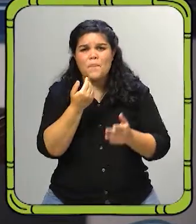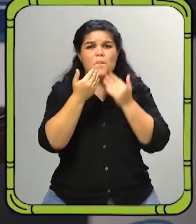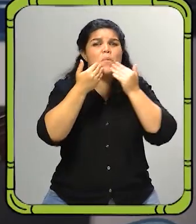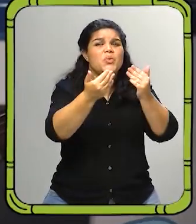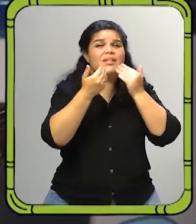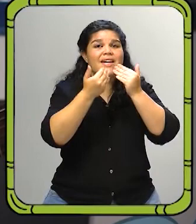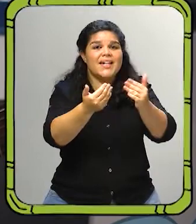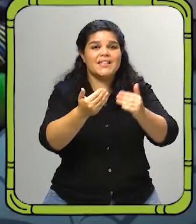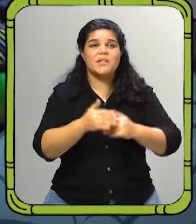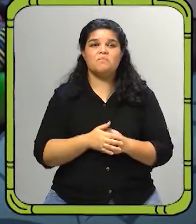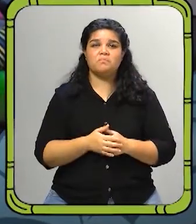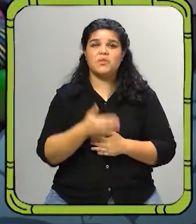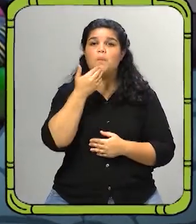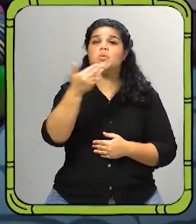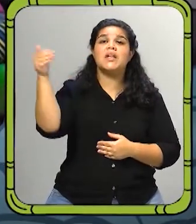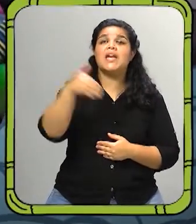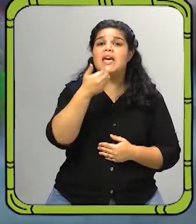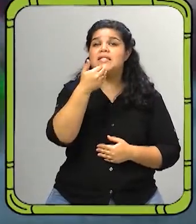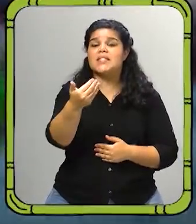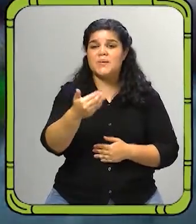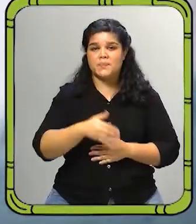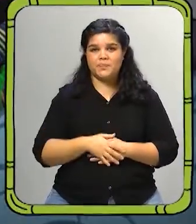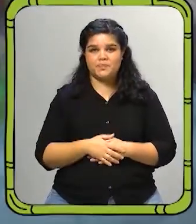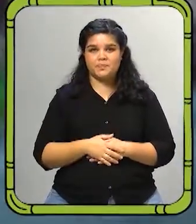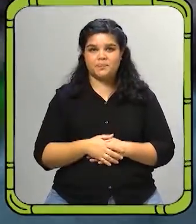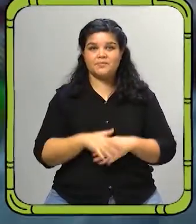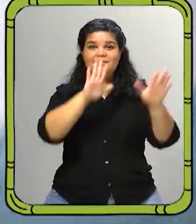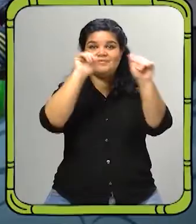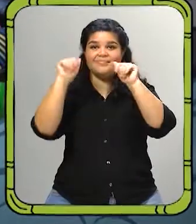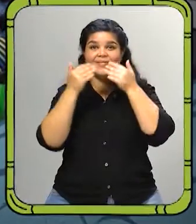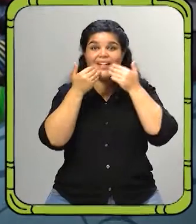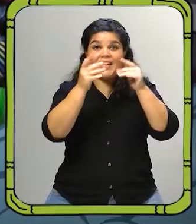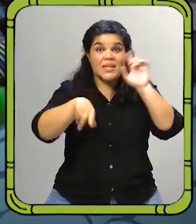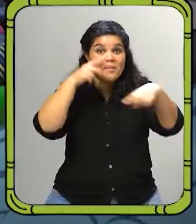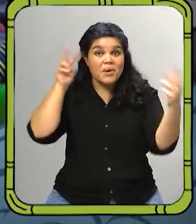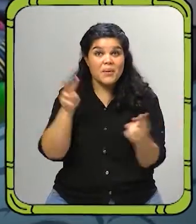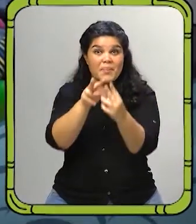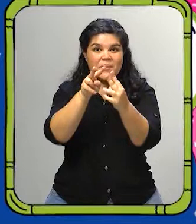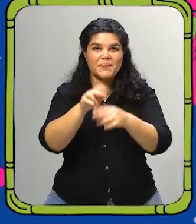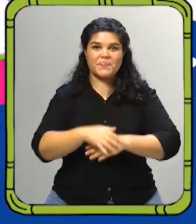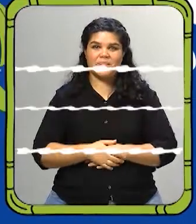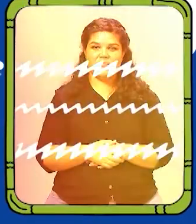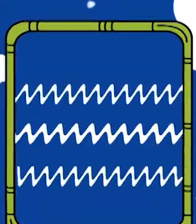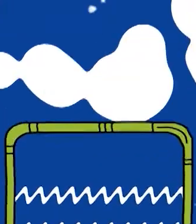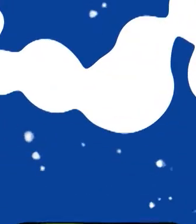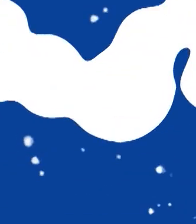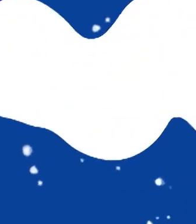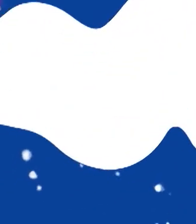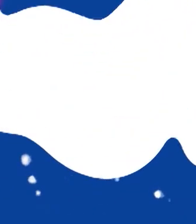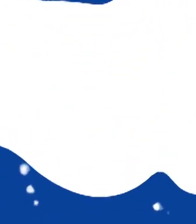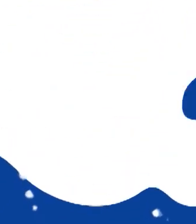Gracias. ¡Qué bueno gracias, que viniste! Muchas gracias, gracias, gracias a ustedes. Dale. Chau, gracias. Chau, chau.